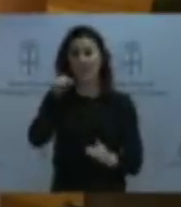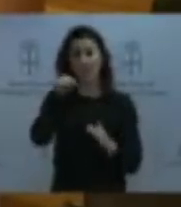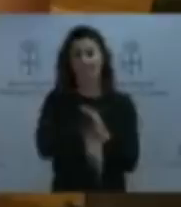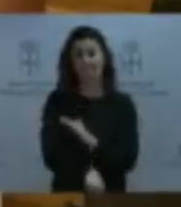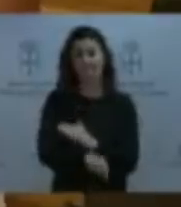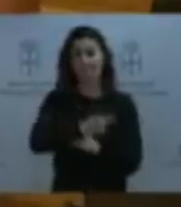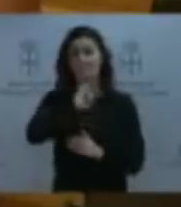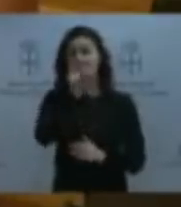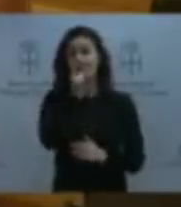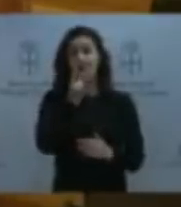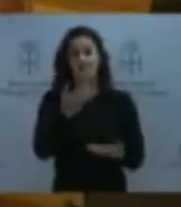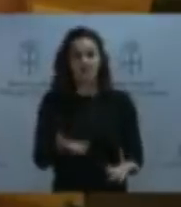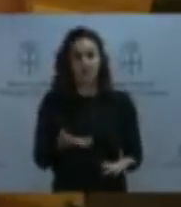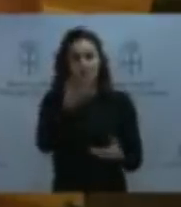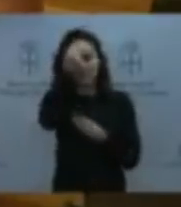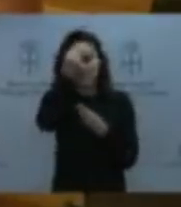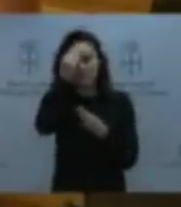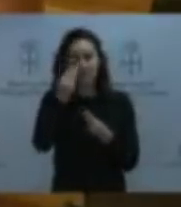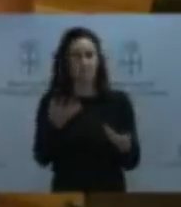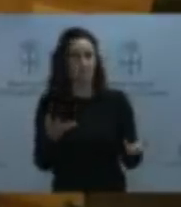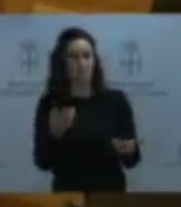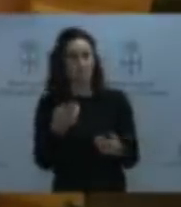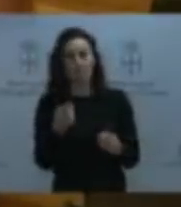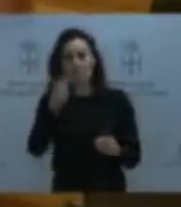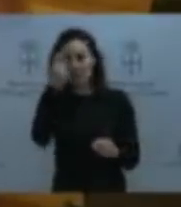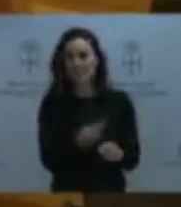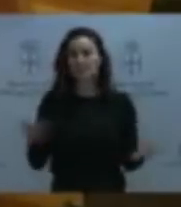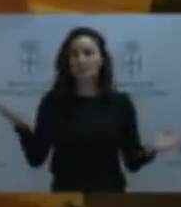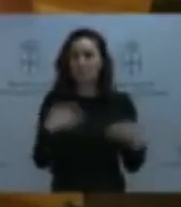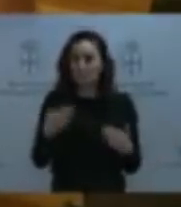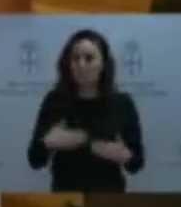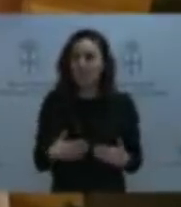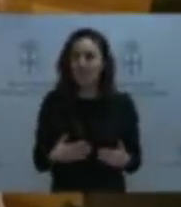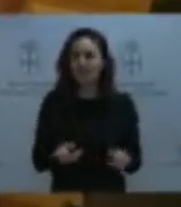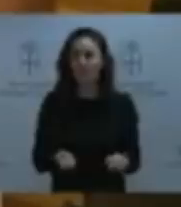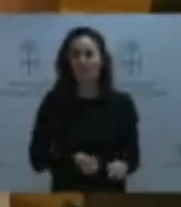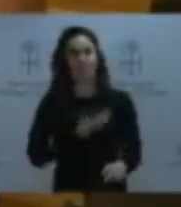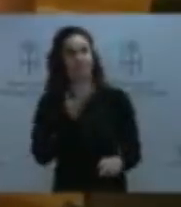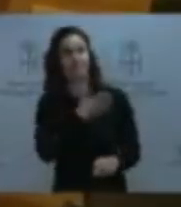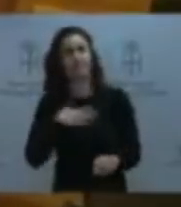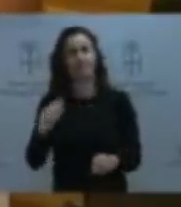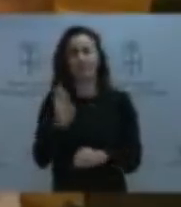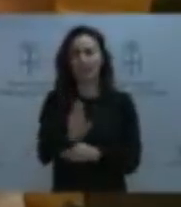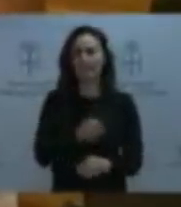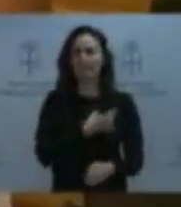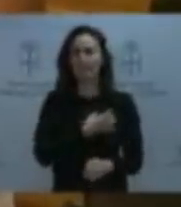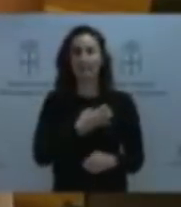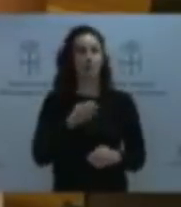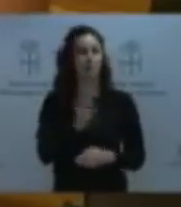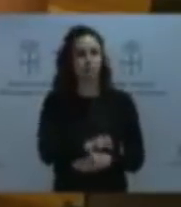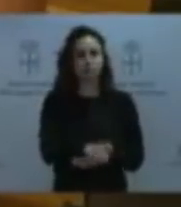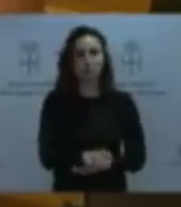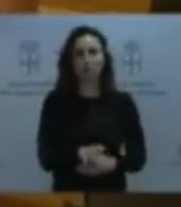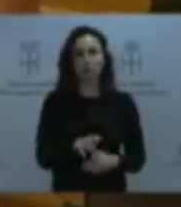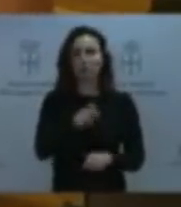de respeto para los aspirantes, para los sindicatos y, en general, para toda la sociedad asturiana que ve sufrir este problema por el mal funcionamiento de